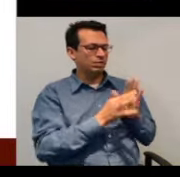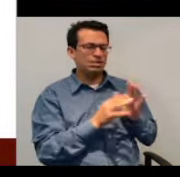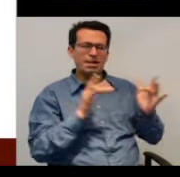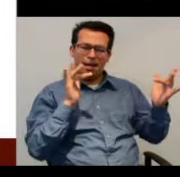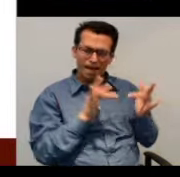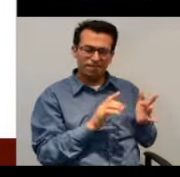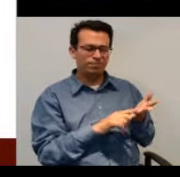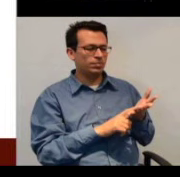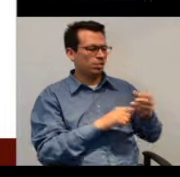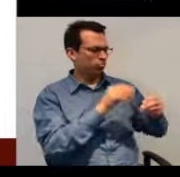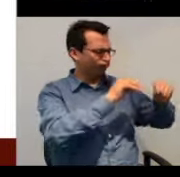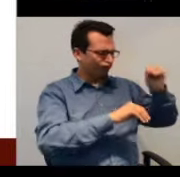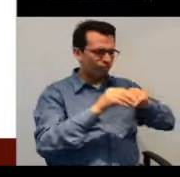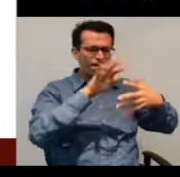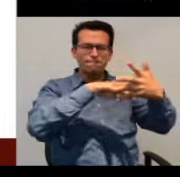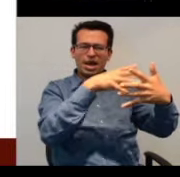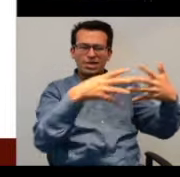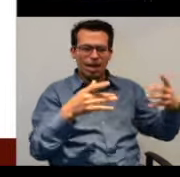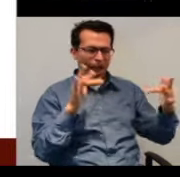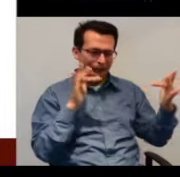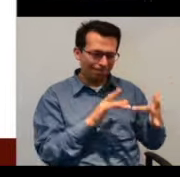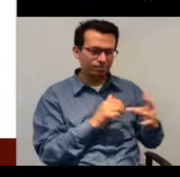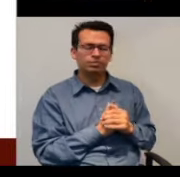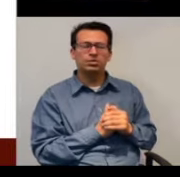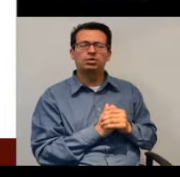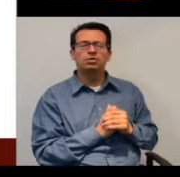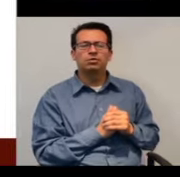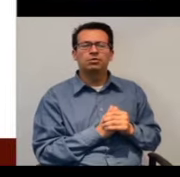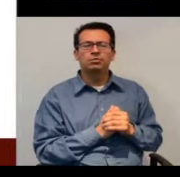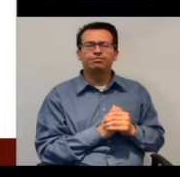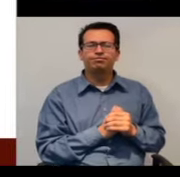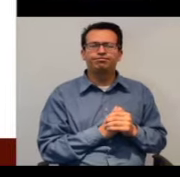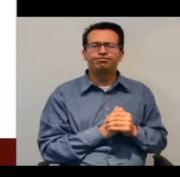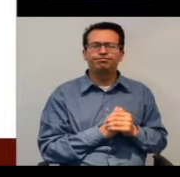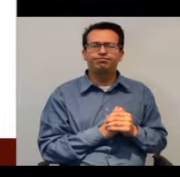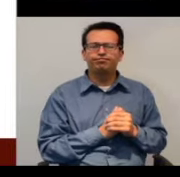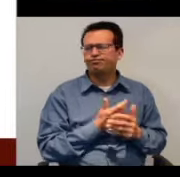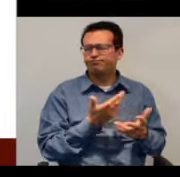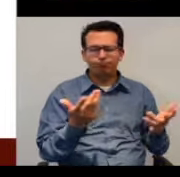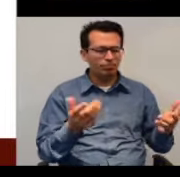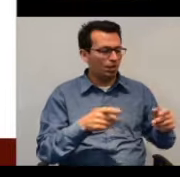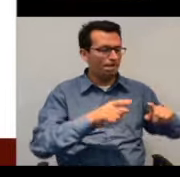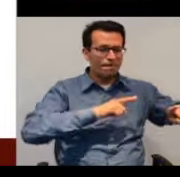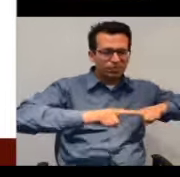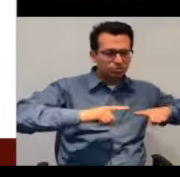en la estructura administrativa y financiera, es muy difícil hablar de educación inclusiva.